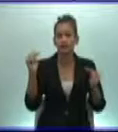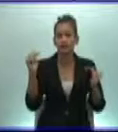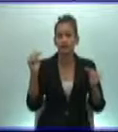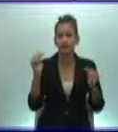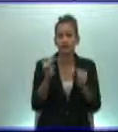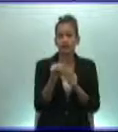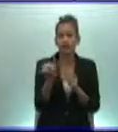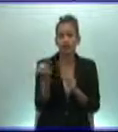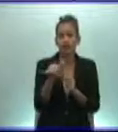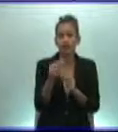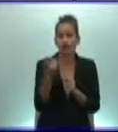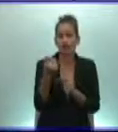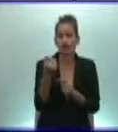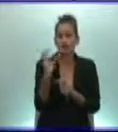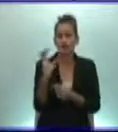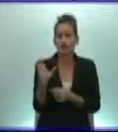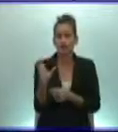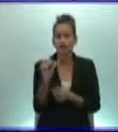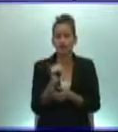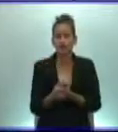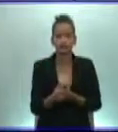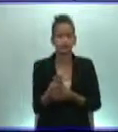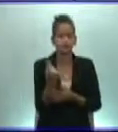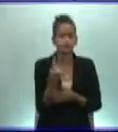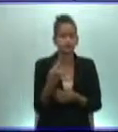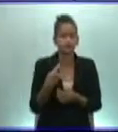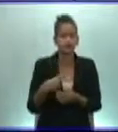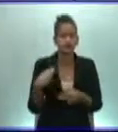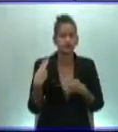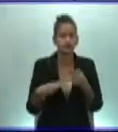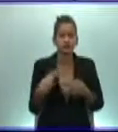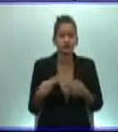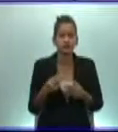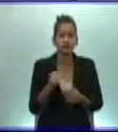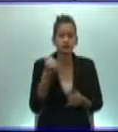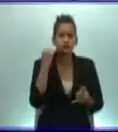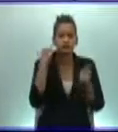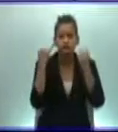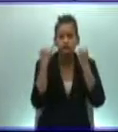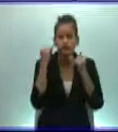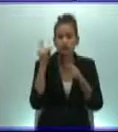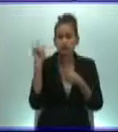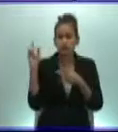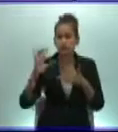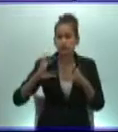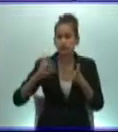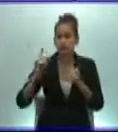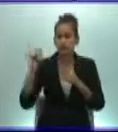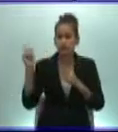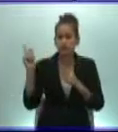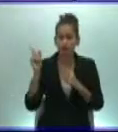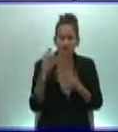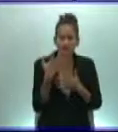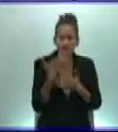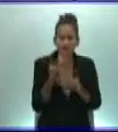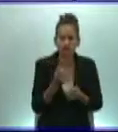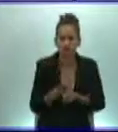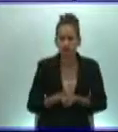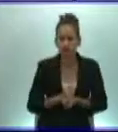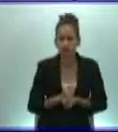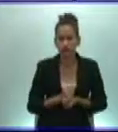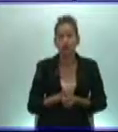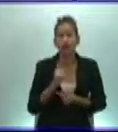al segmento AC. Lo primero que debes hacer es identificar en tu figura quiénes son estos segmentos.